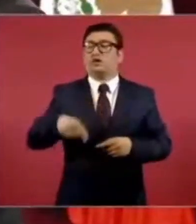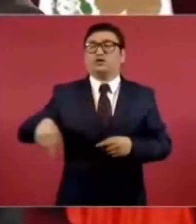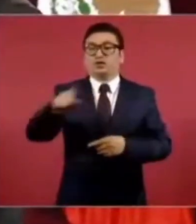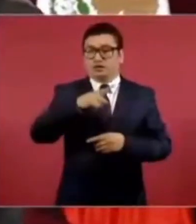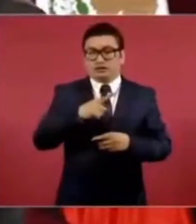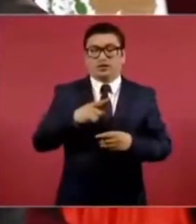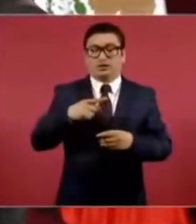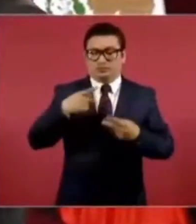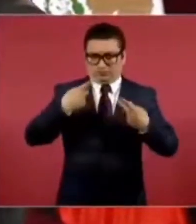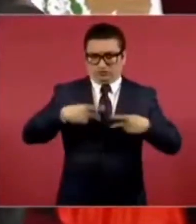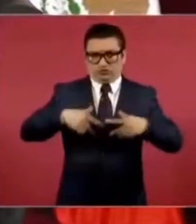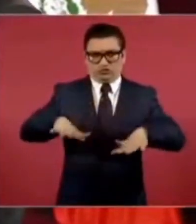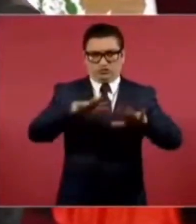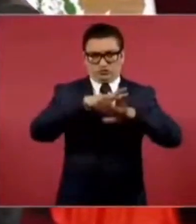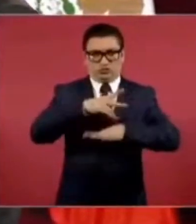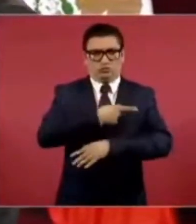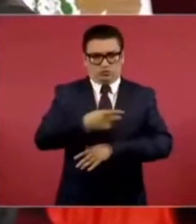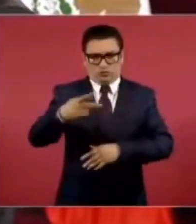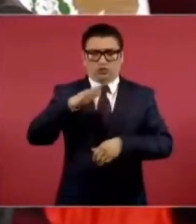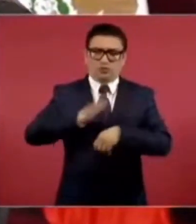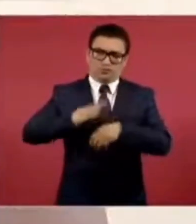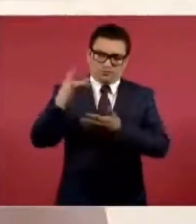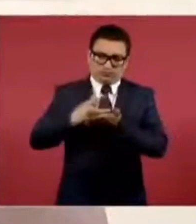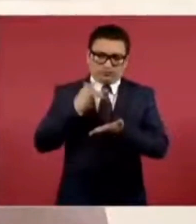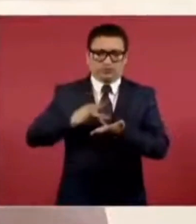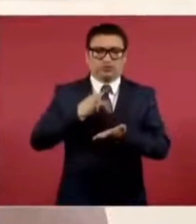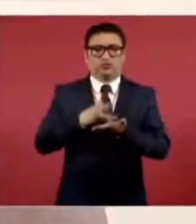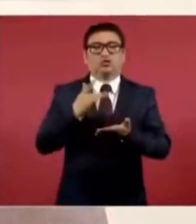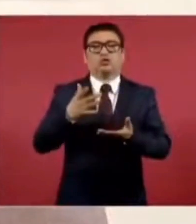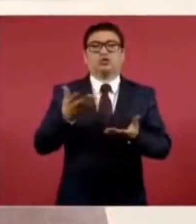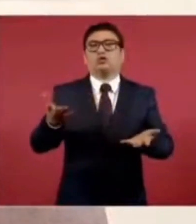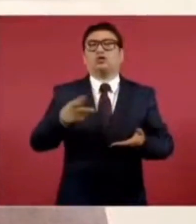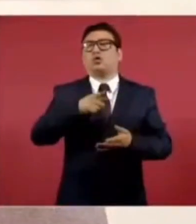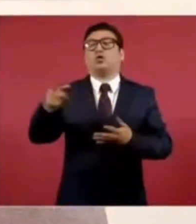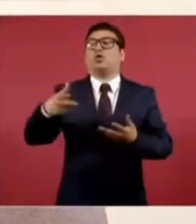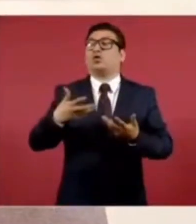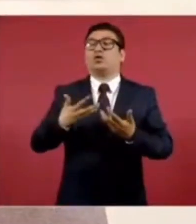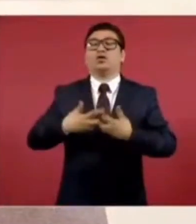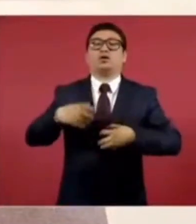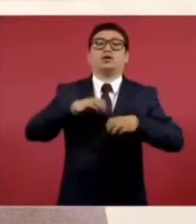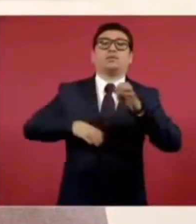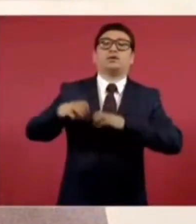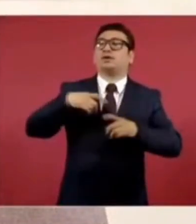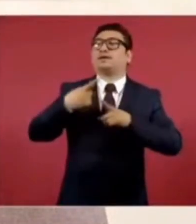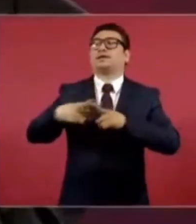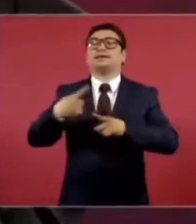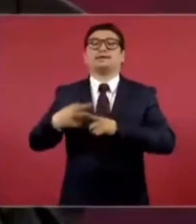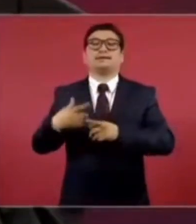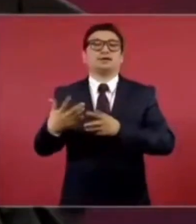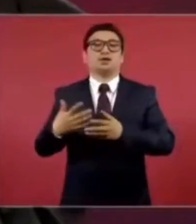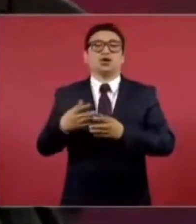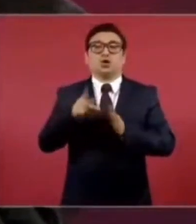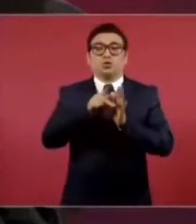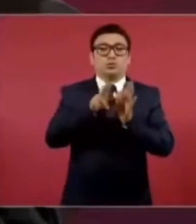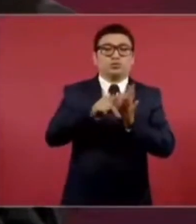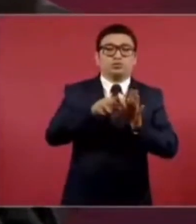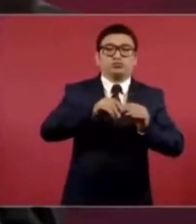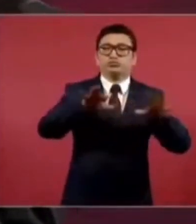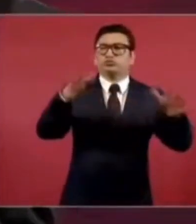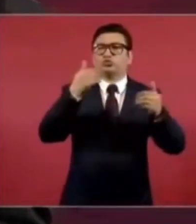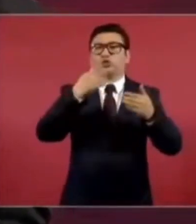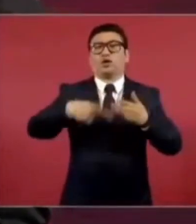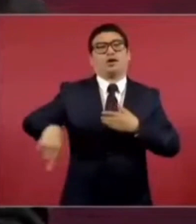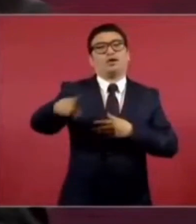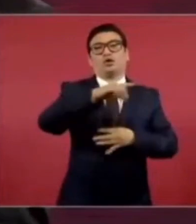los pobres o estaban ahí empresarios o habían medios de comunicación No eso se en